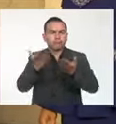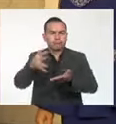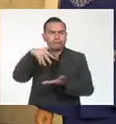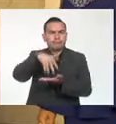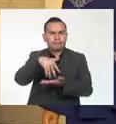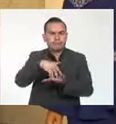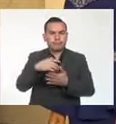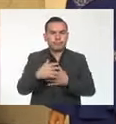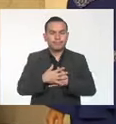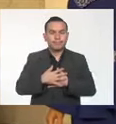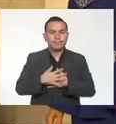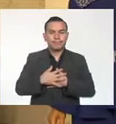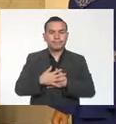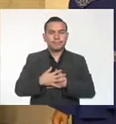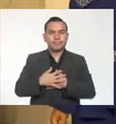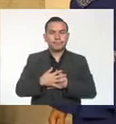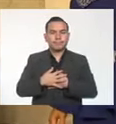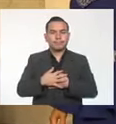salvadoreño.